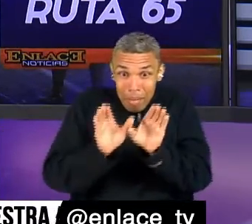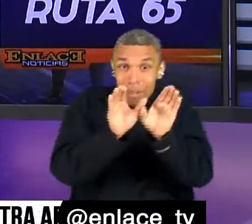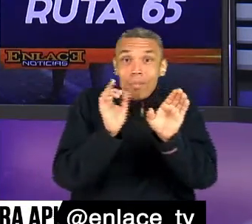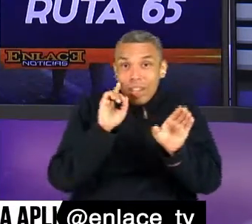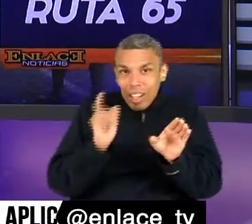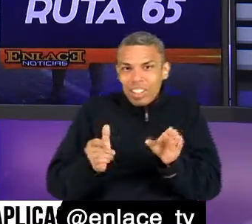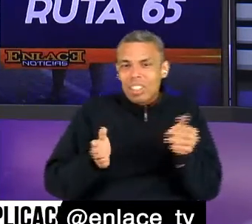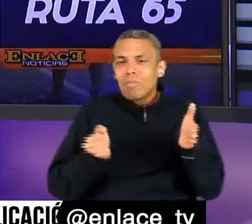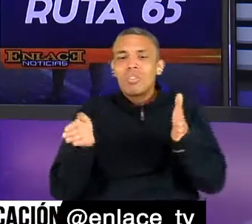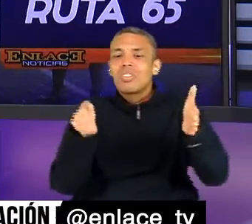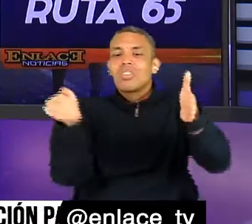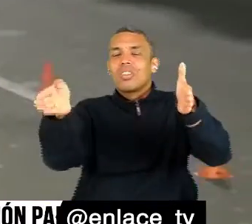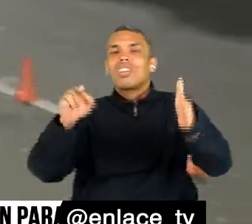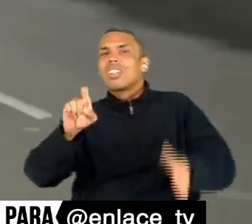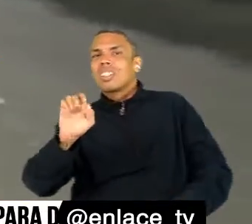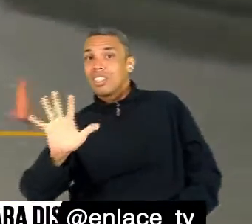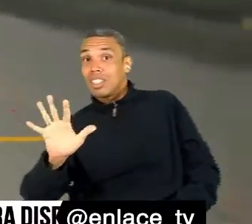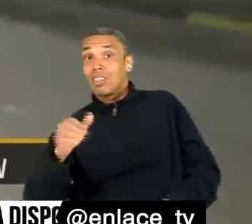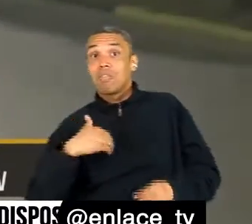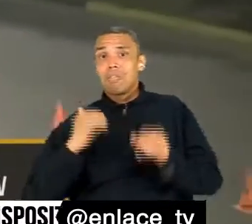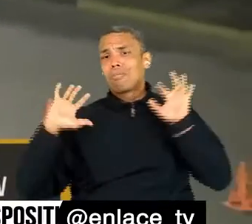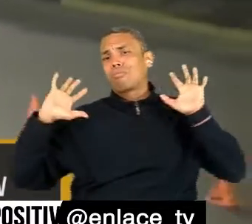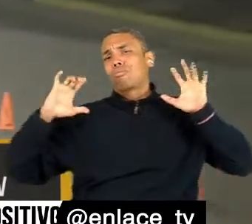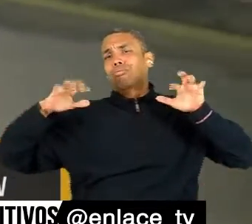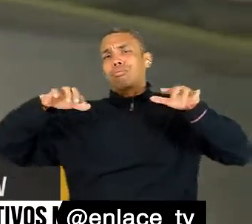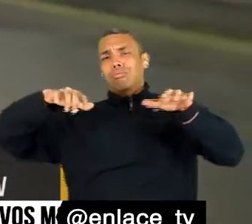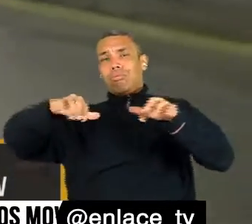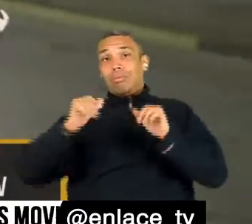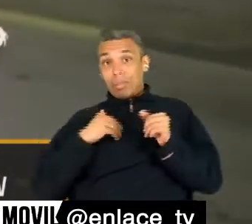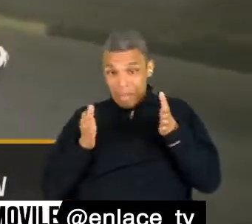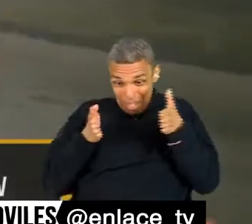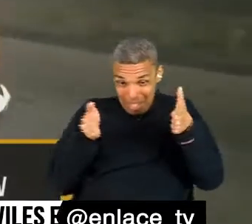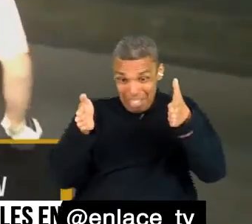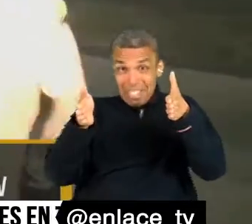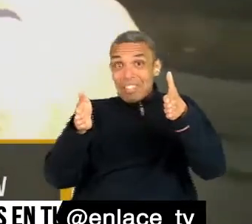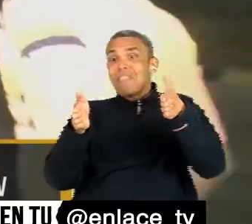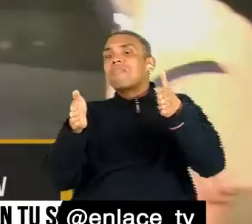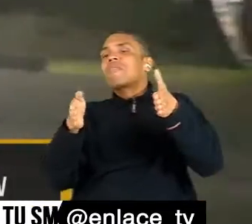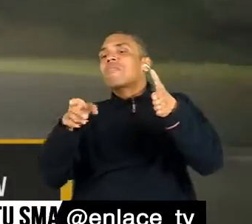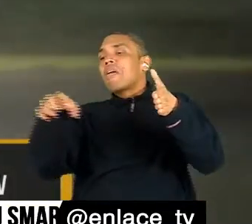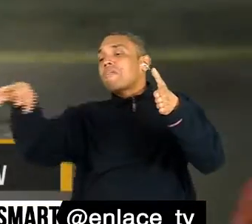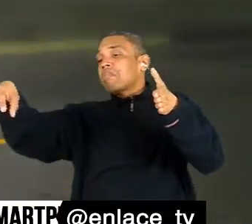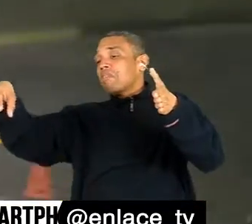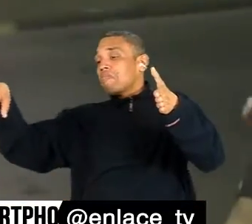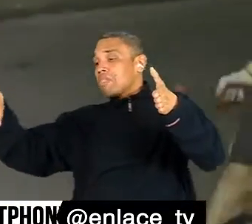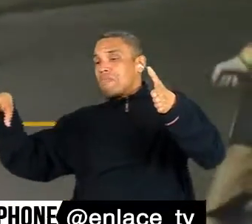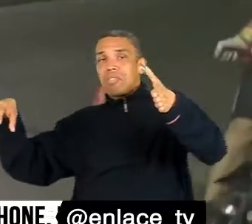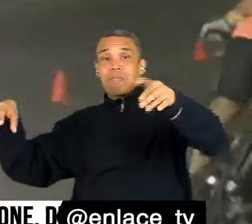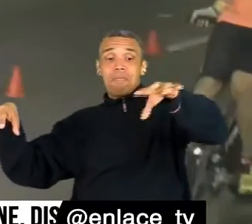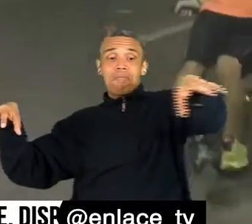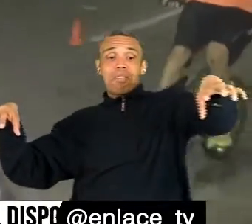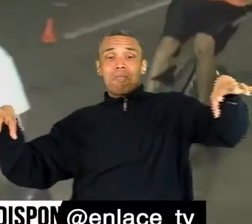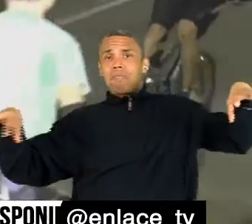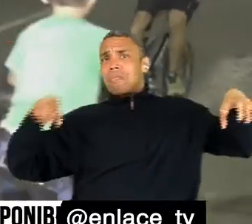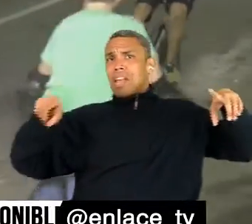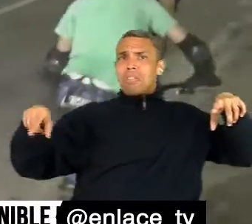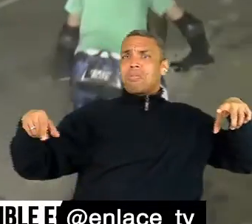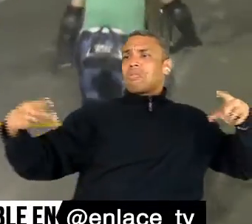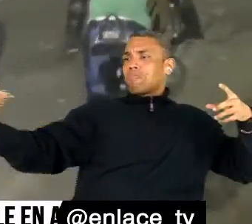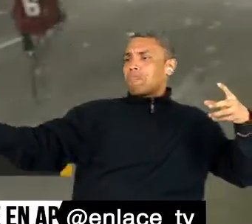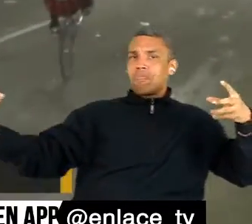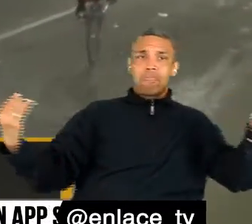actividad física. Al lado y lado de la vía, unos trotaban, otros bailaban, algunos en entrenamiento